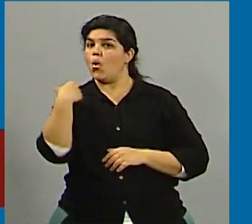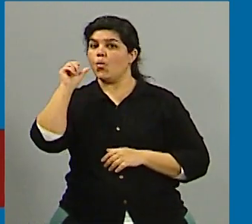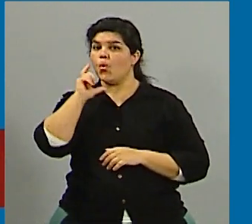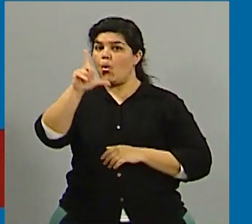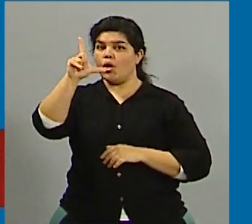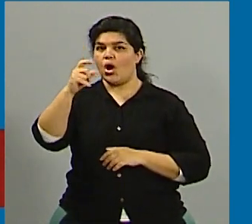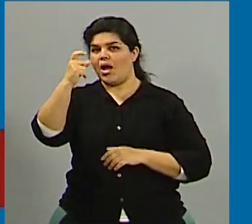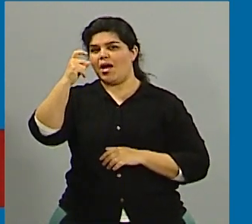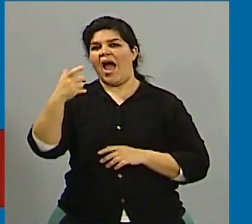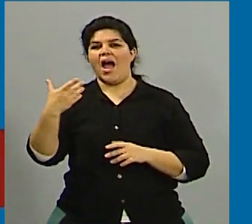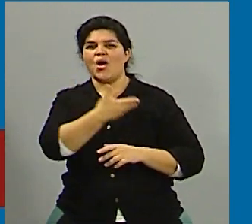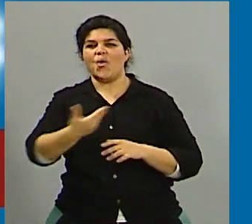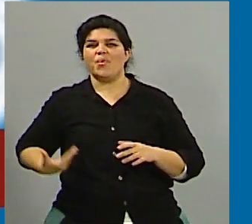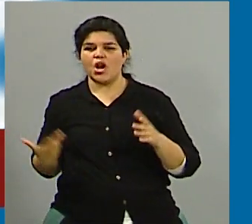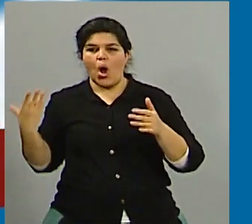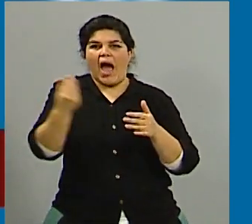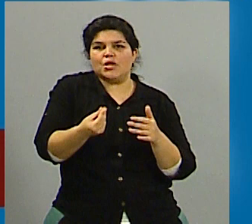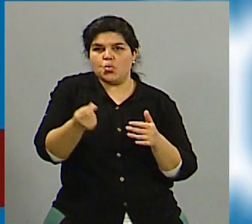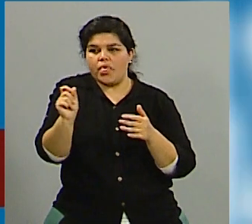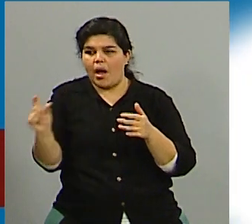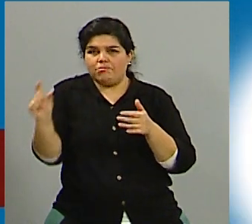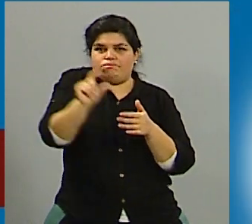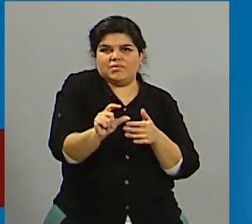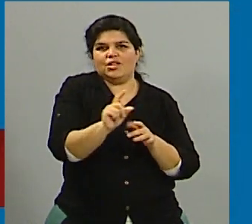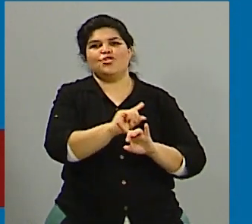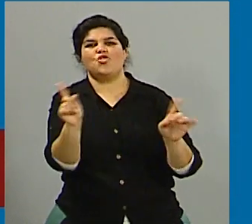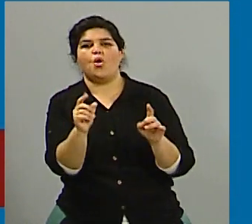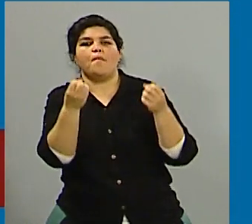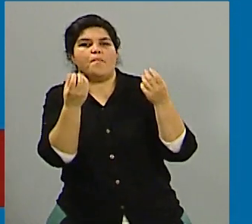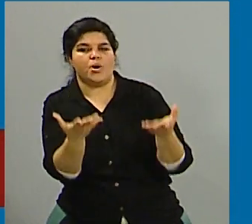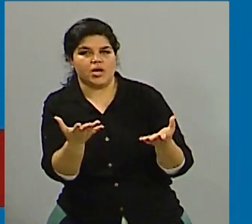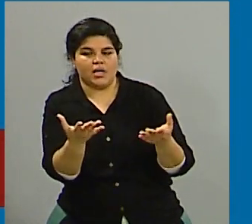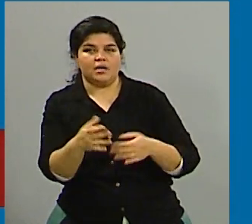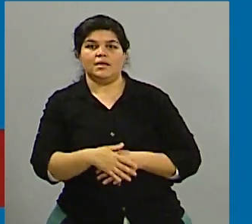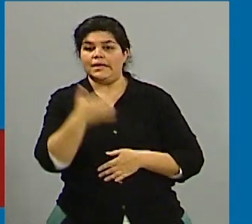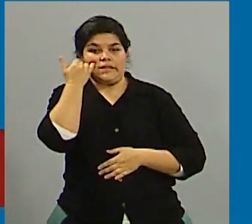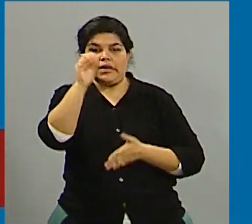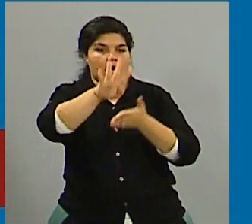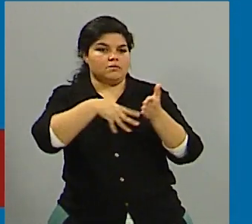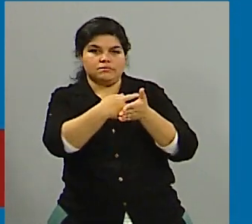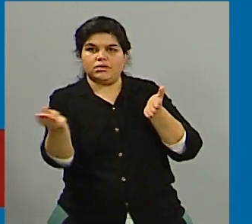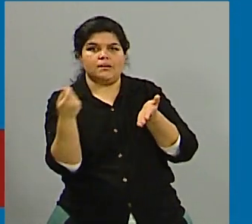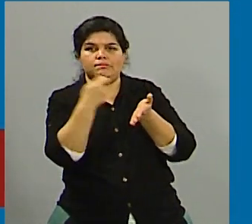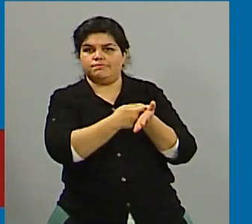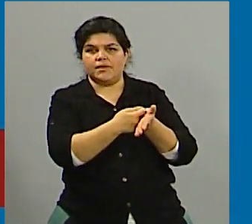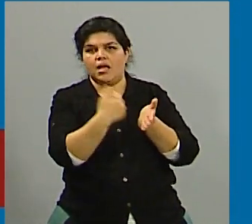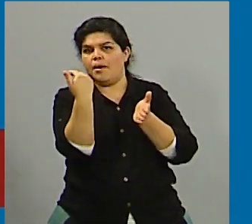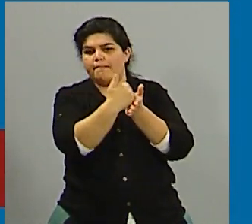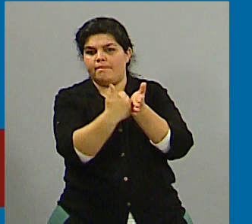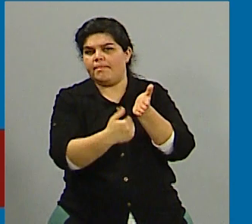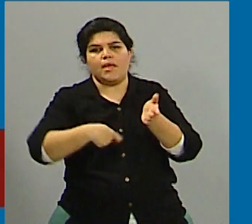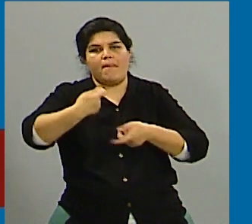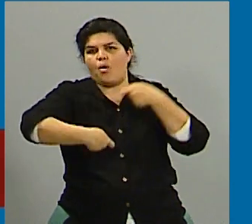qué? Porque cuando se hizo el anuncio del aumento del salario mínimo vital y móvil ya había comenzado el calendario de pagos. Claro. O sea, se habían pasado las liquidaciones. No entró en ese